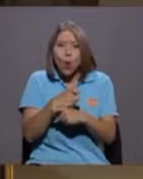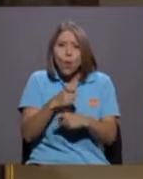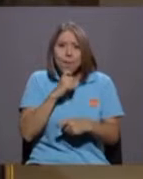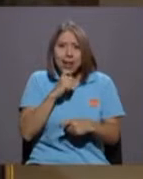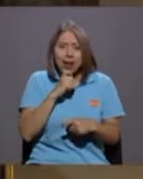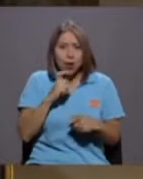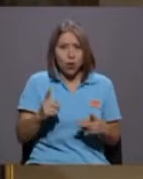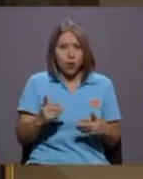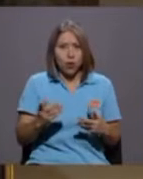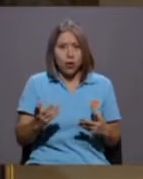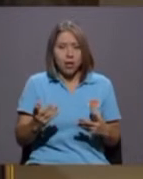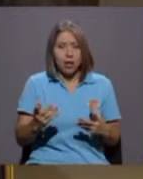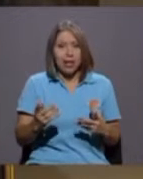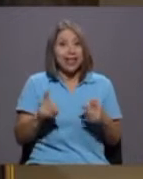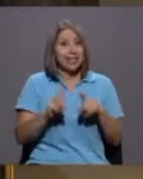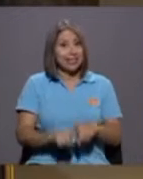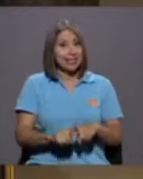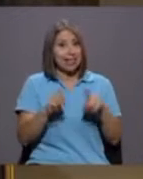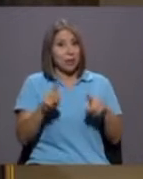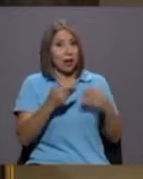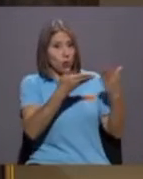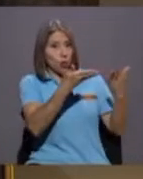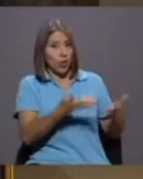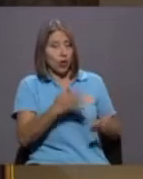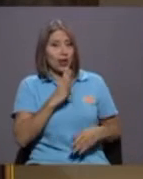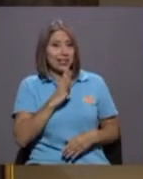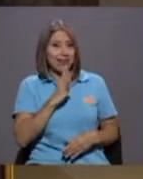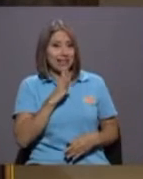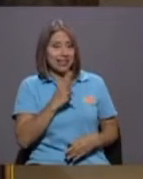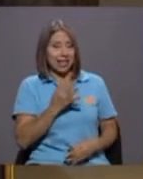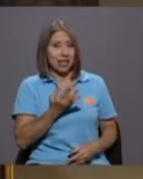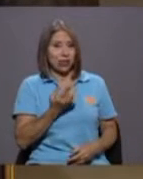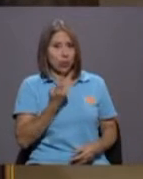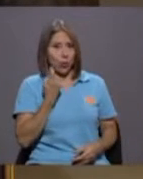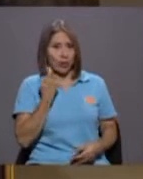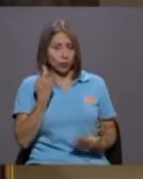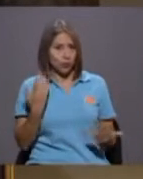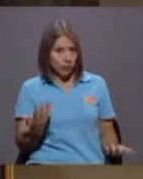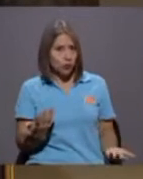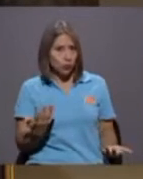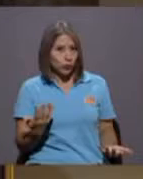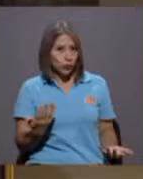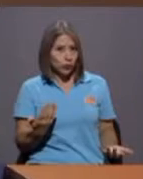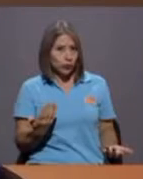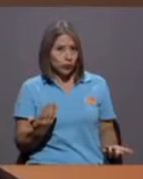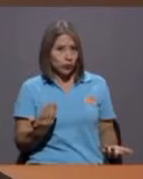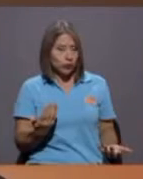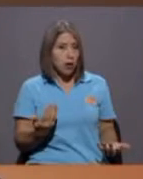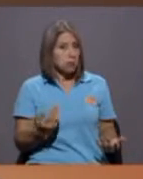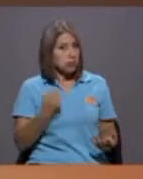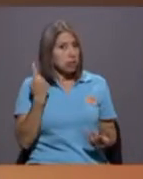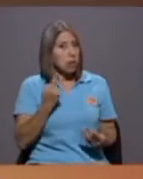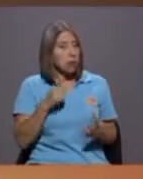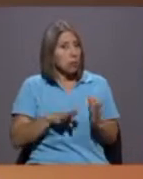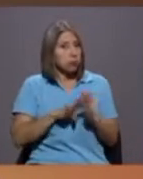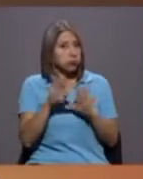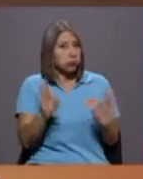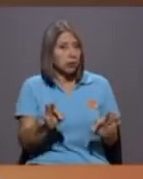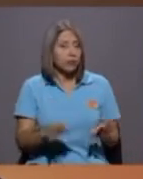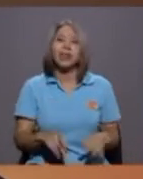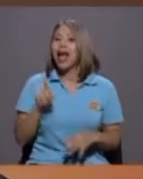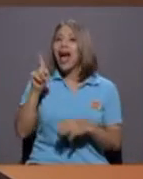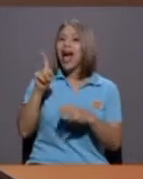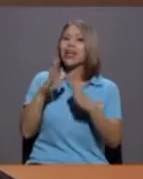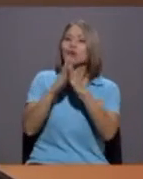embargo, lo que don Carlos estaba diciendo hace unos minutos sale. Hay un índice que mide la condición de